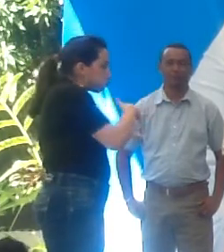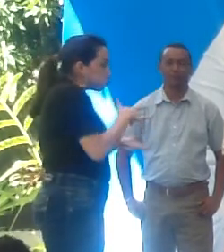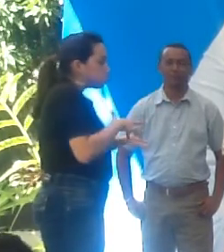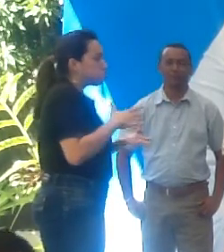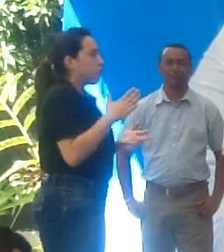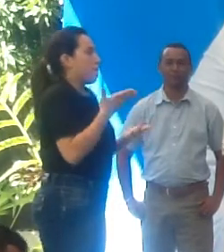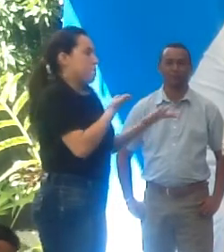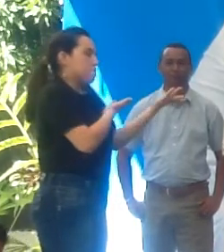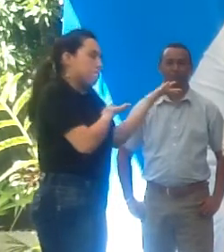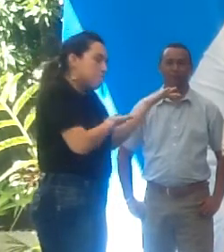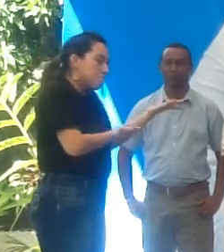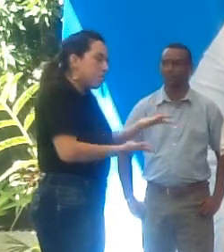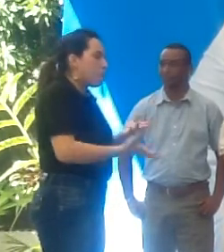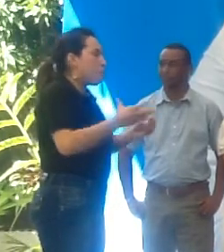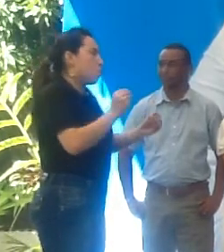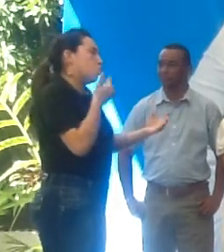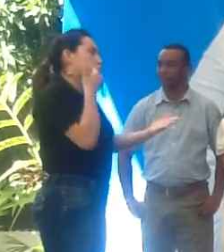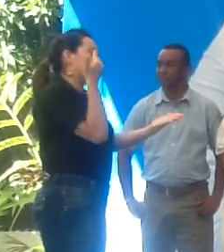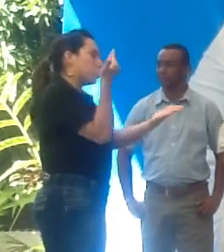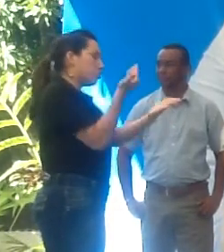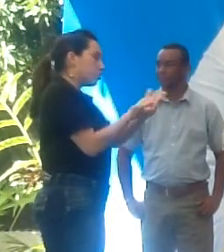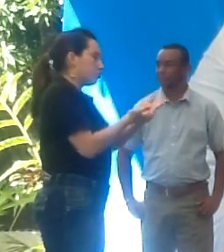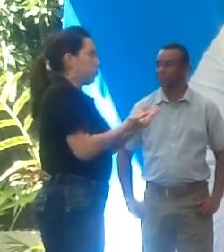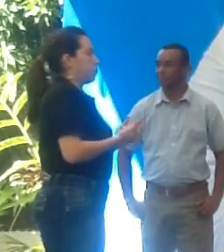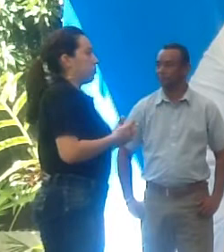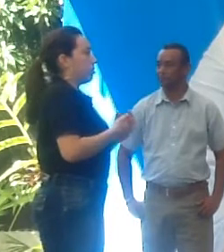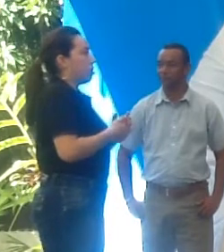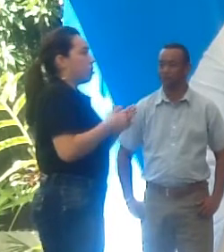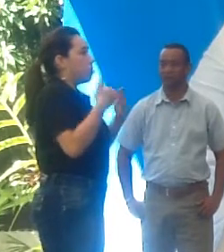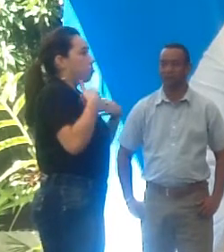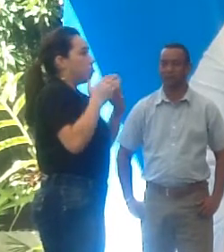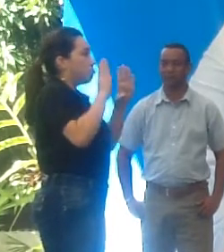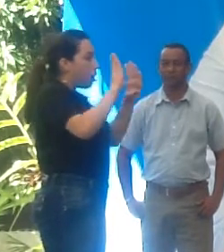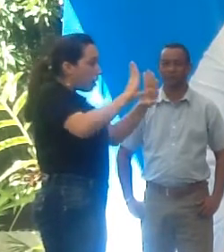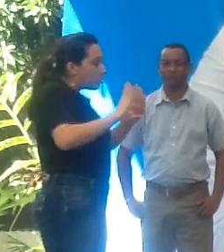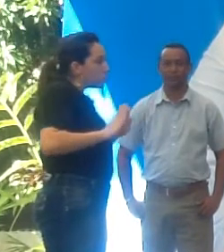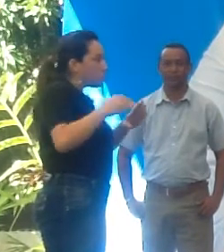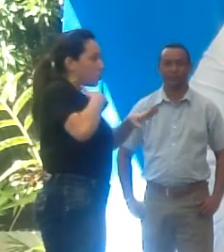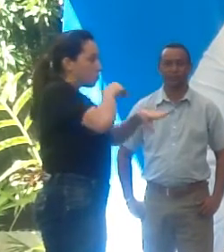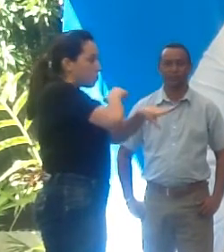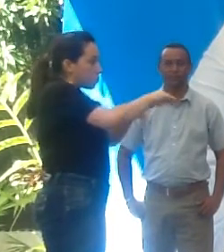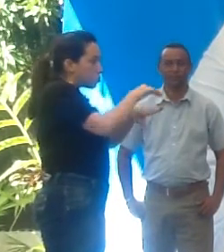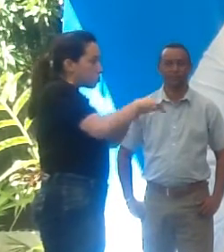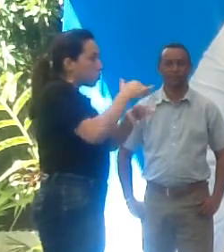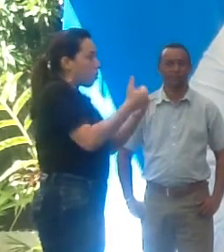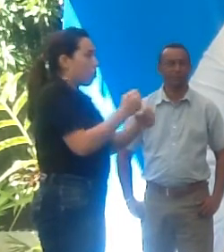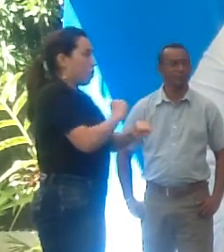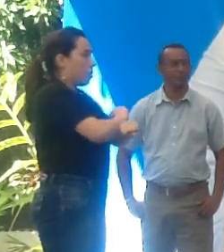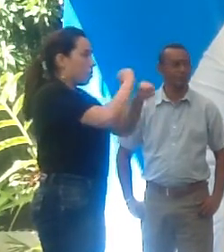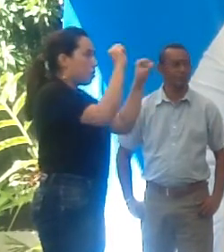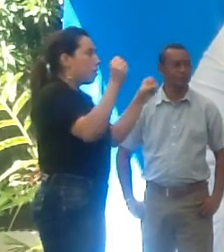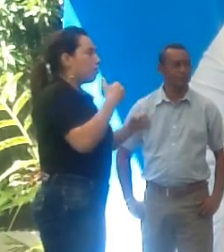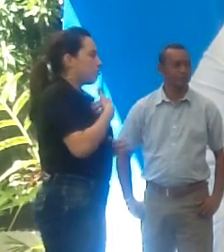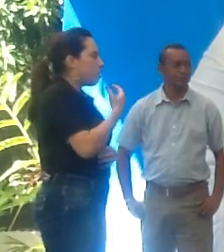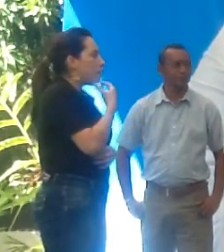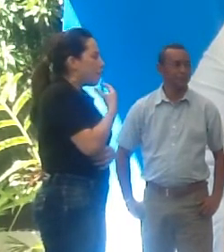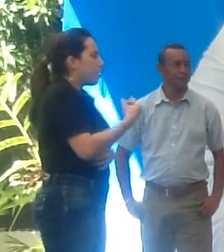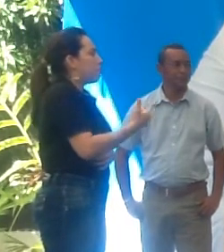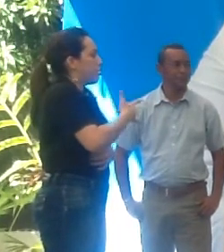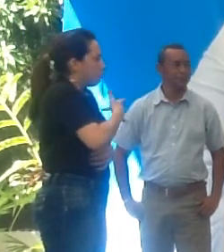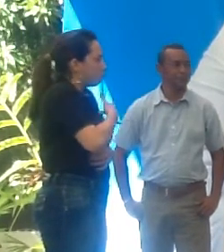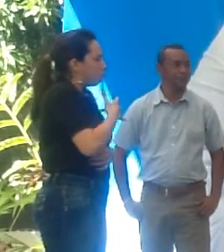bienvenidos. Muchísimas gracias por atender la invitación esta mañana de hoy. De verdad que me honra